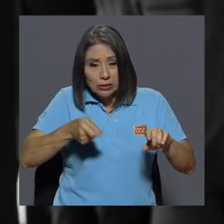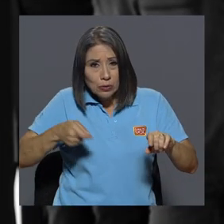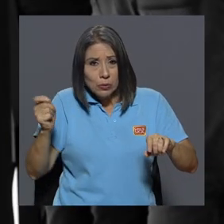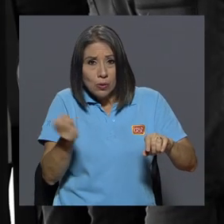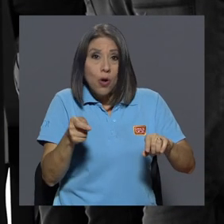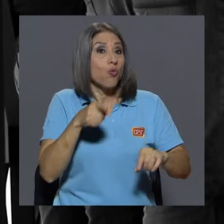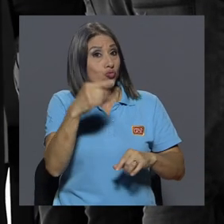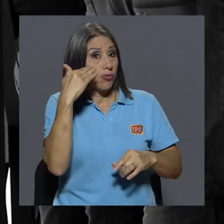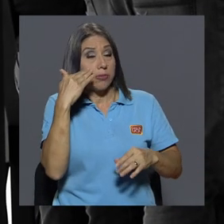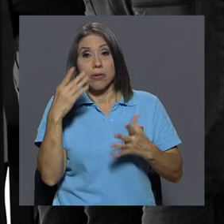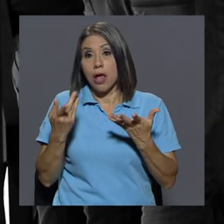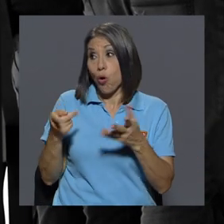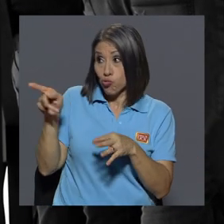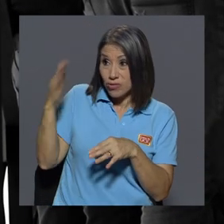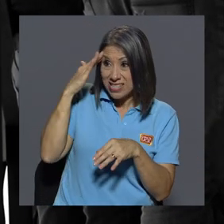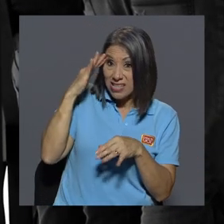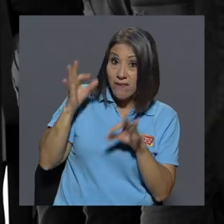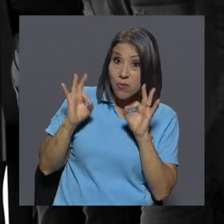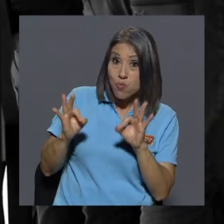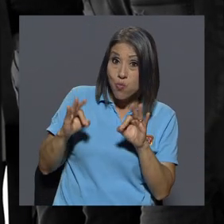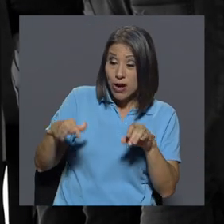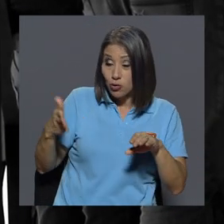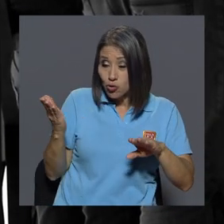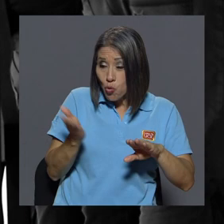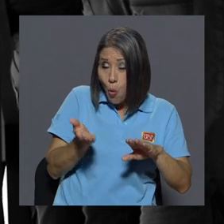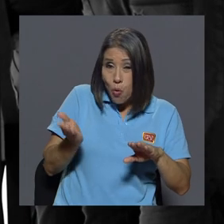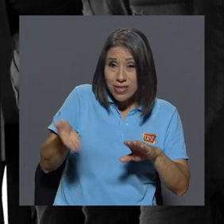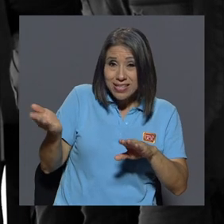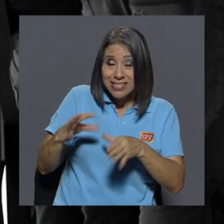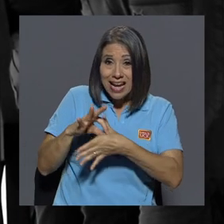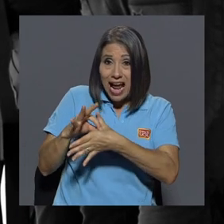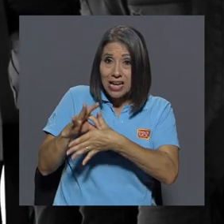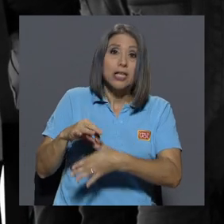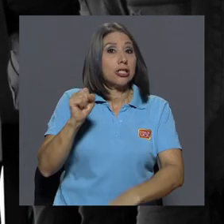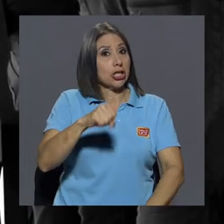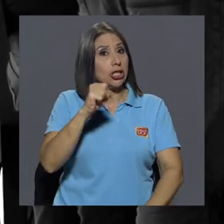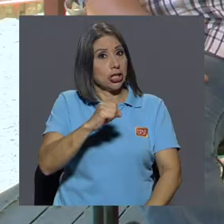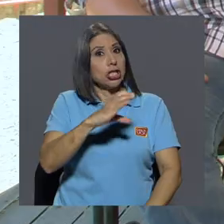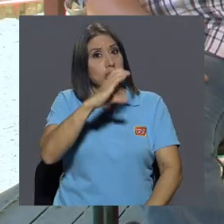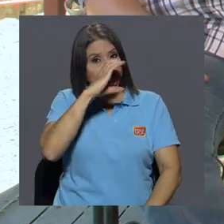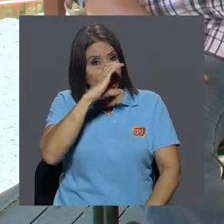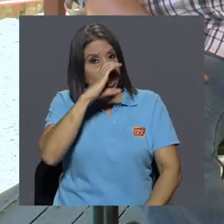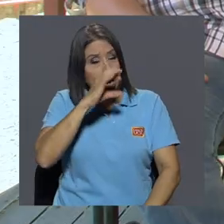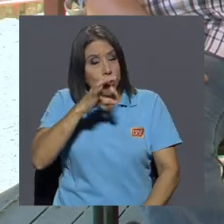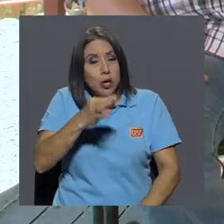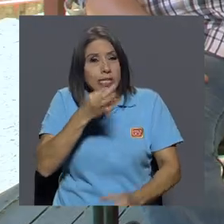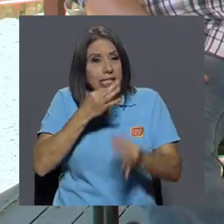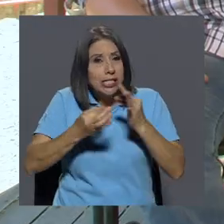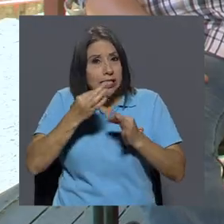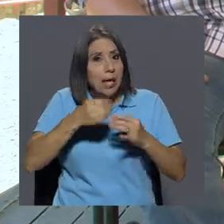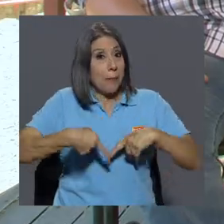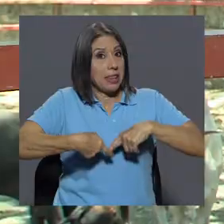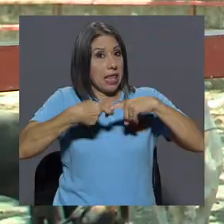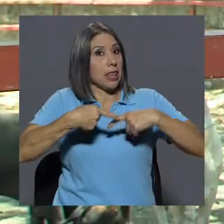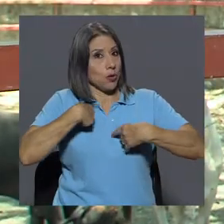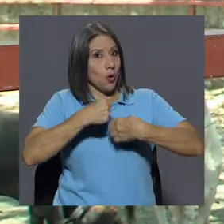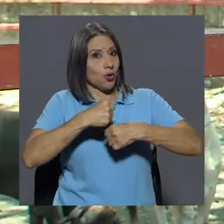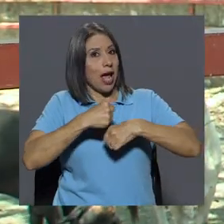¿Y sabe hacer buenos cortes? Sí, claro, y chicharrones. Queda pendiente, se los hago. Entonces,